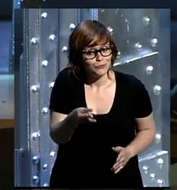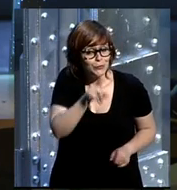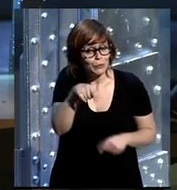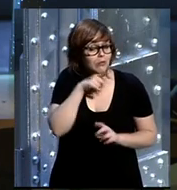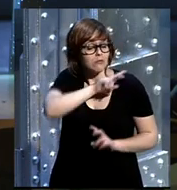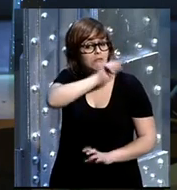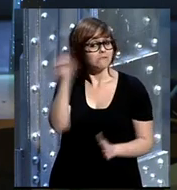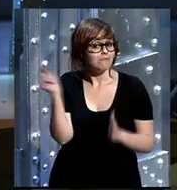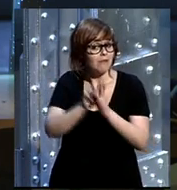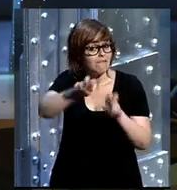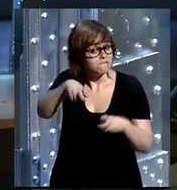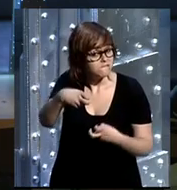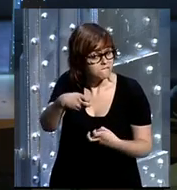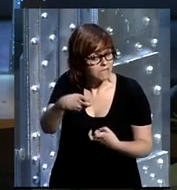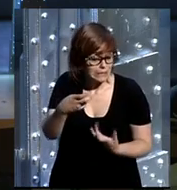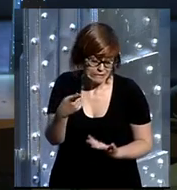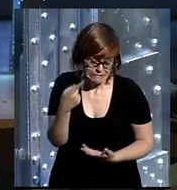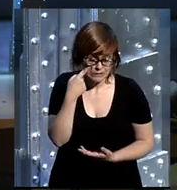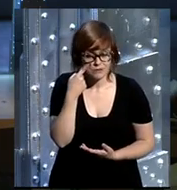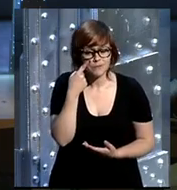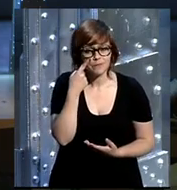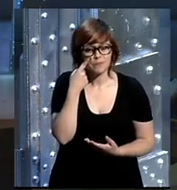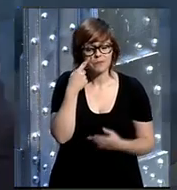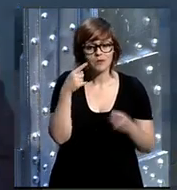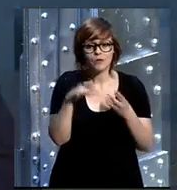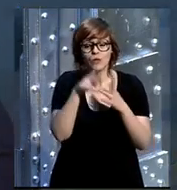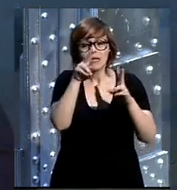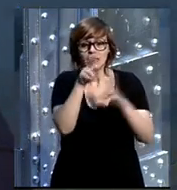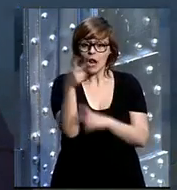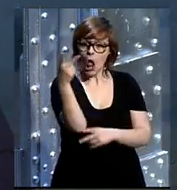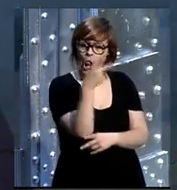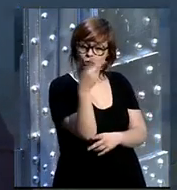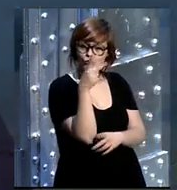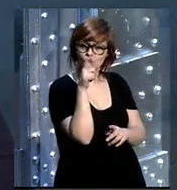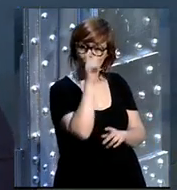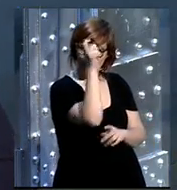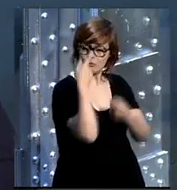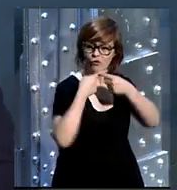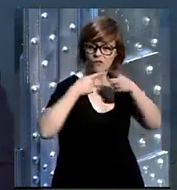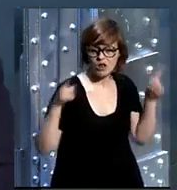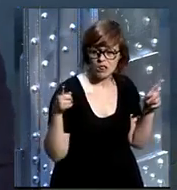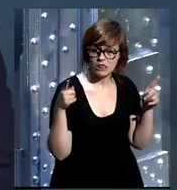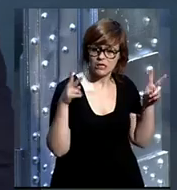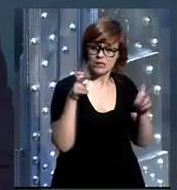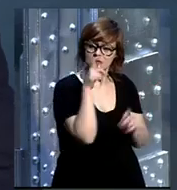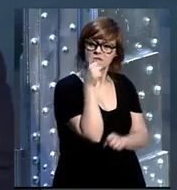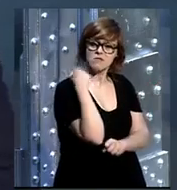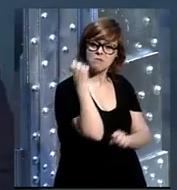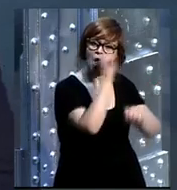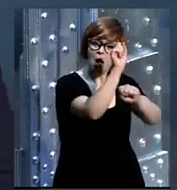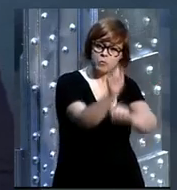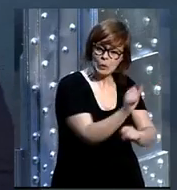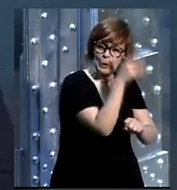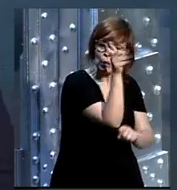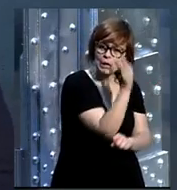tercero tiene un concepto muy distinto de la privacidad y tiene un concepto muy distinto de la protección de datos. Luego,